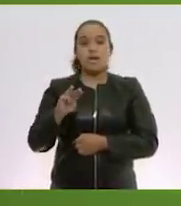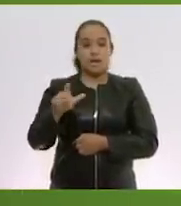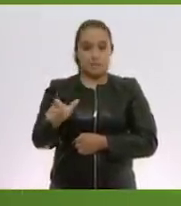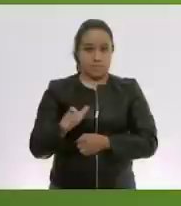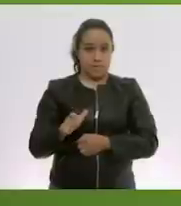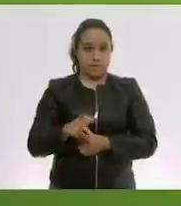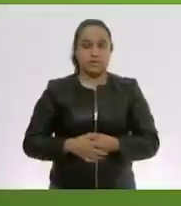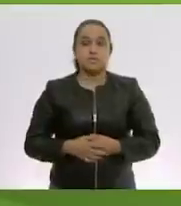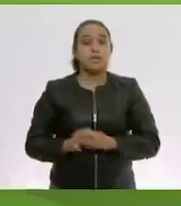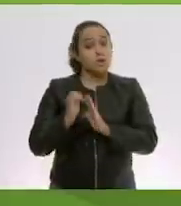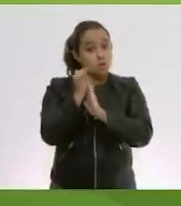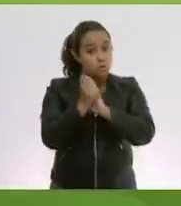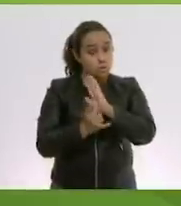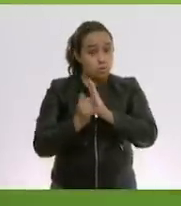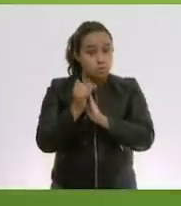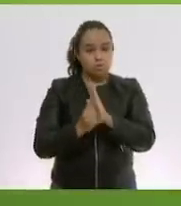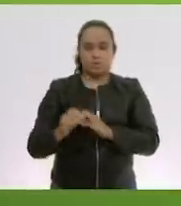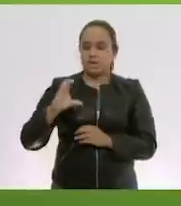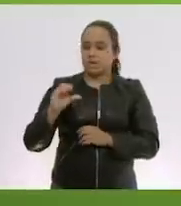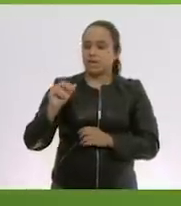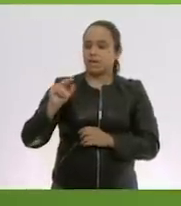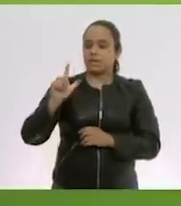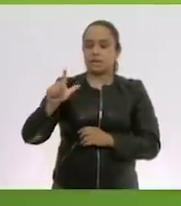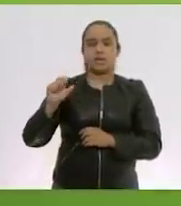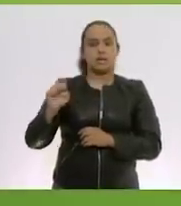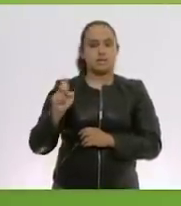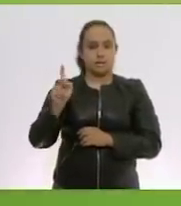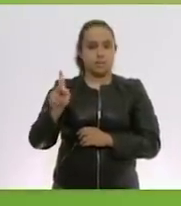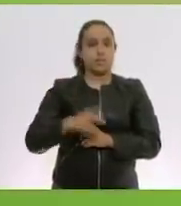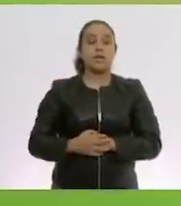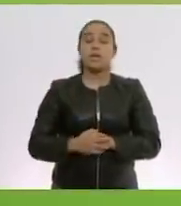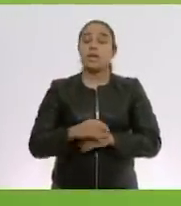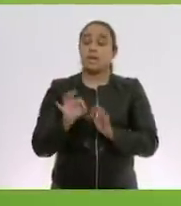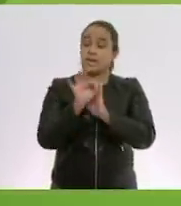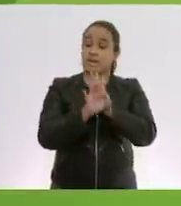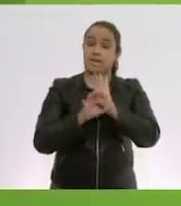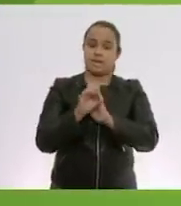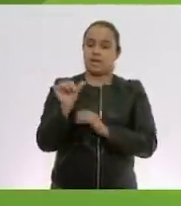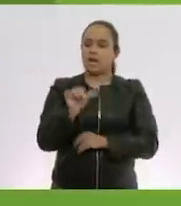@sep-mx, en YouTube canal SEP, en Instagram